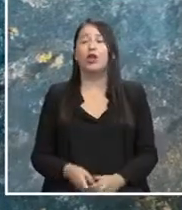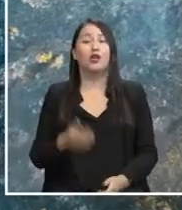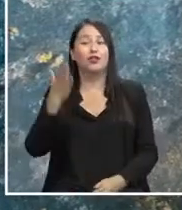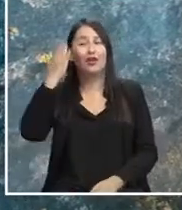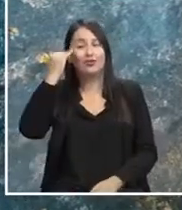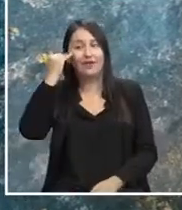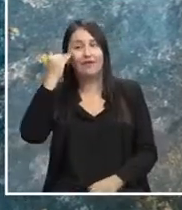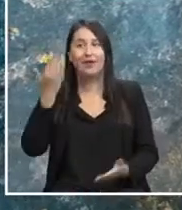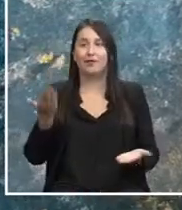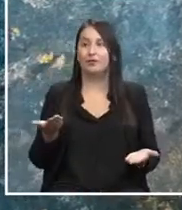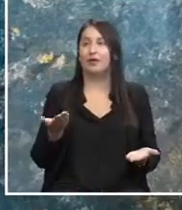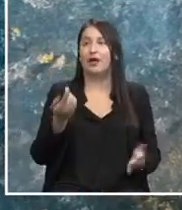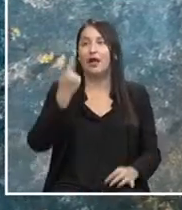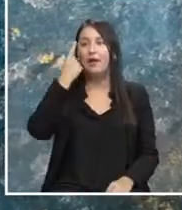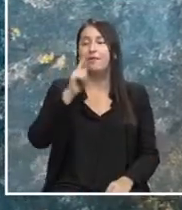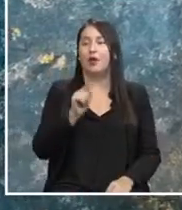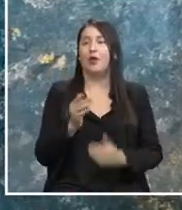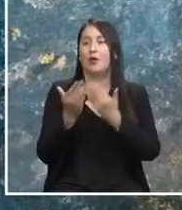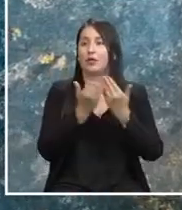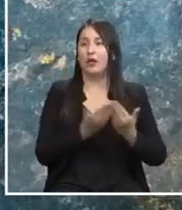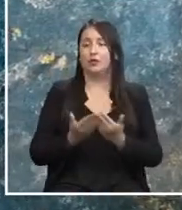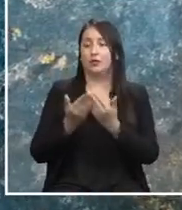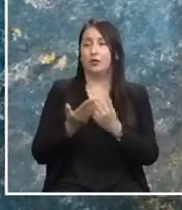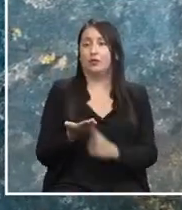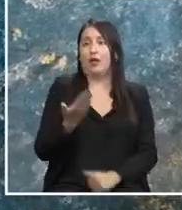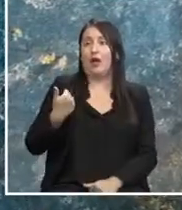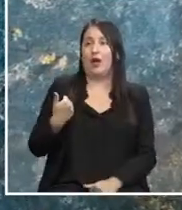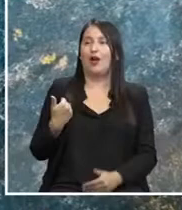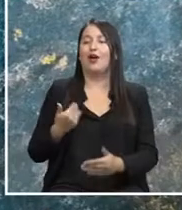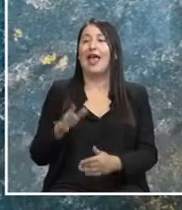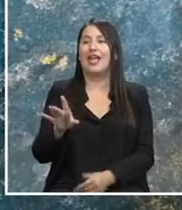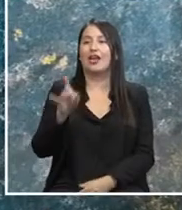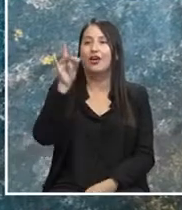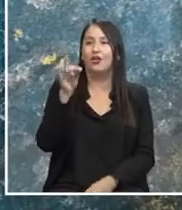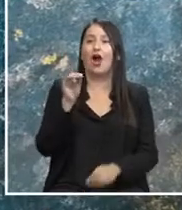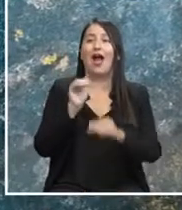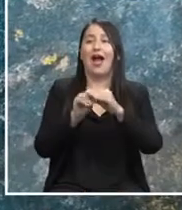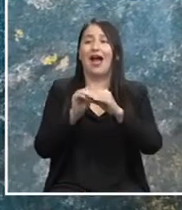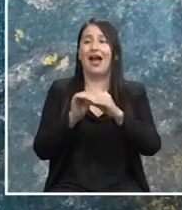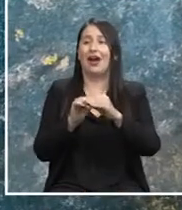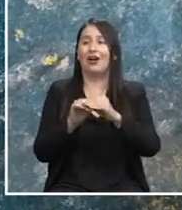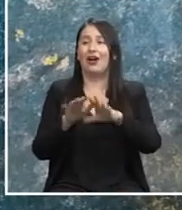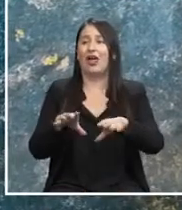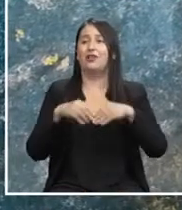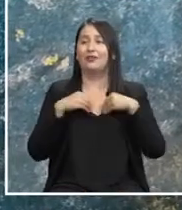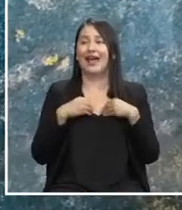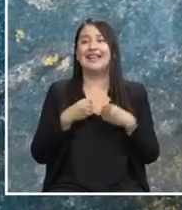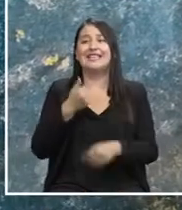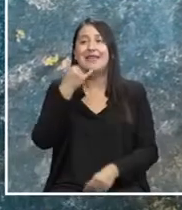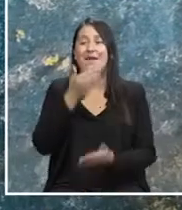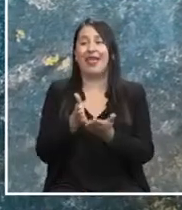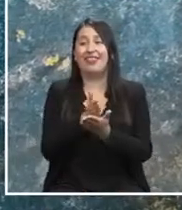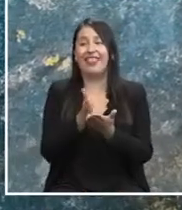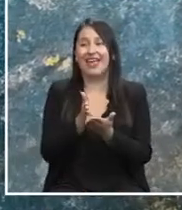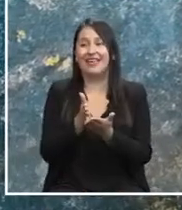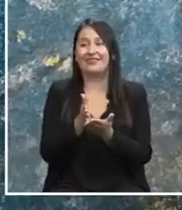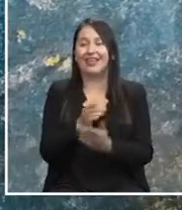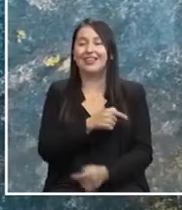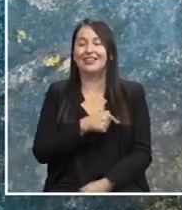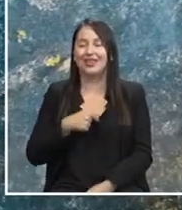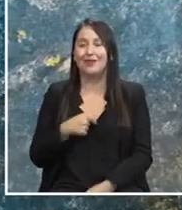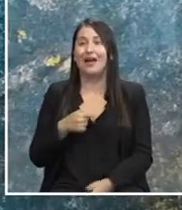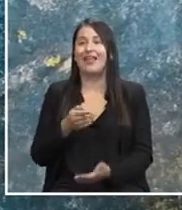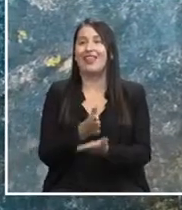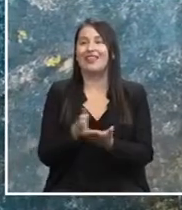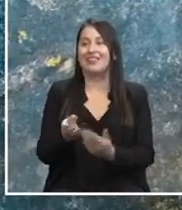lo sabemos. Pero un estudio reciente encontró que el ahorro adoptar la llamada dieta de riesgo mínimo, que es